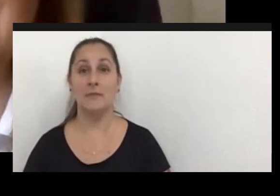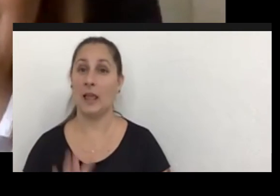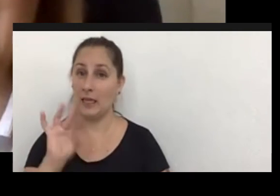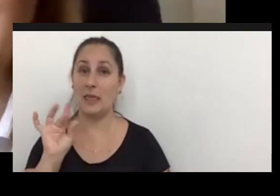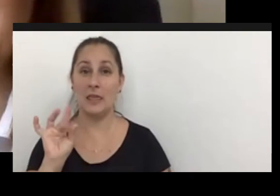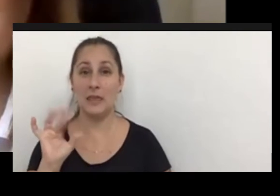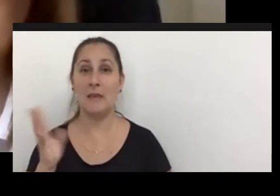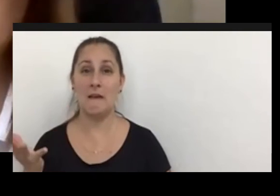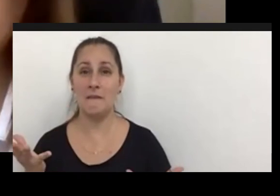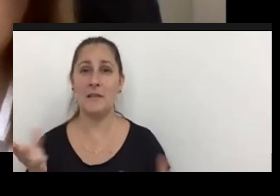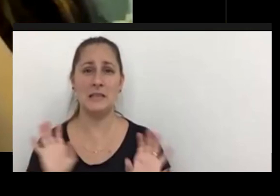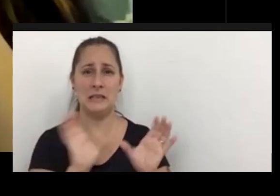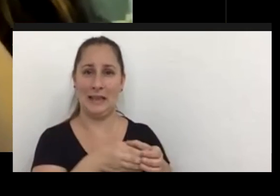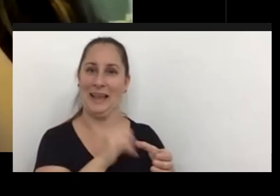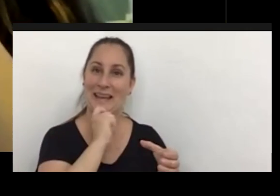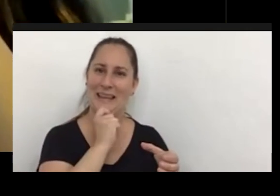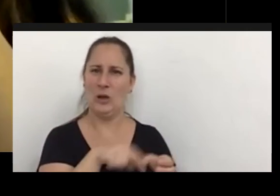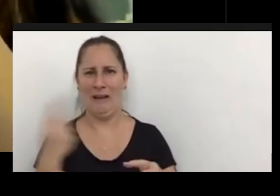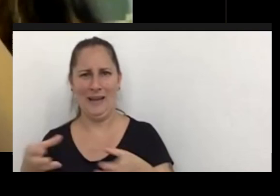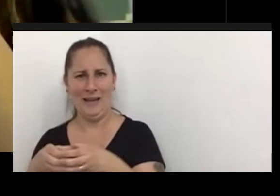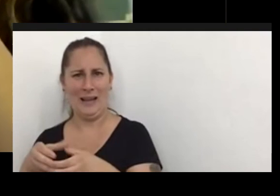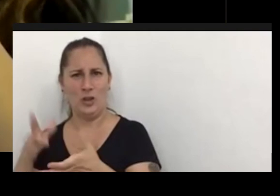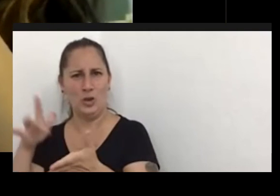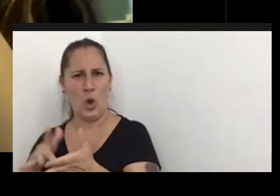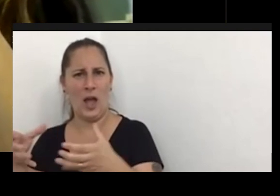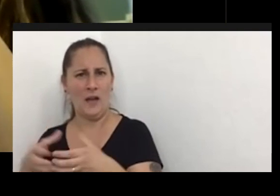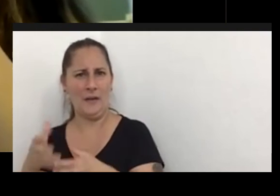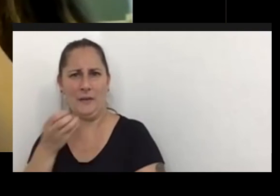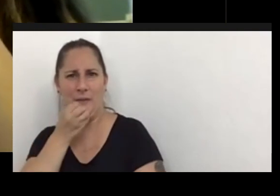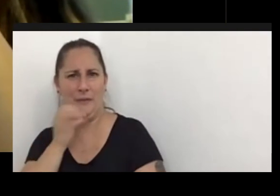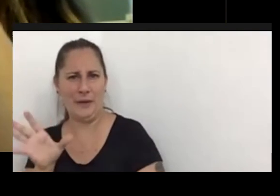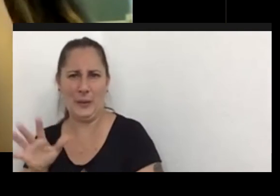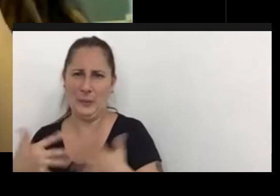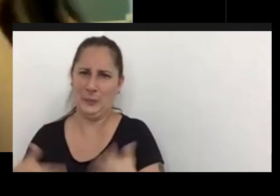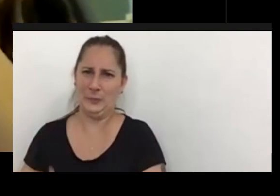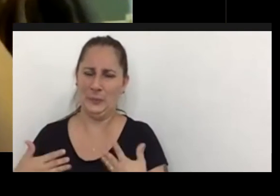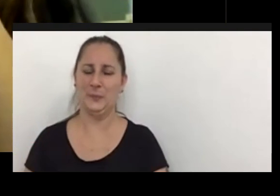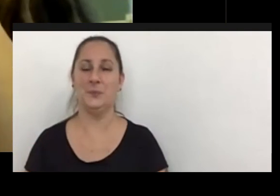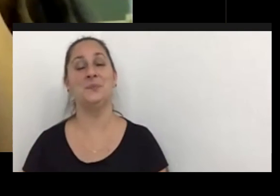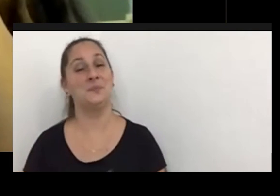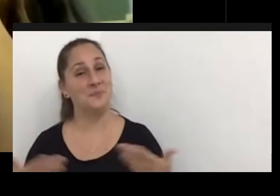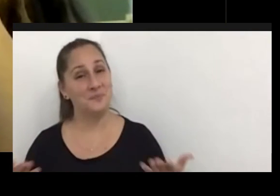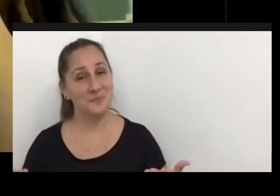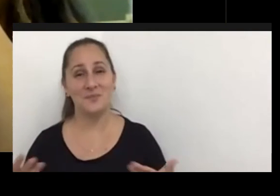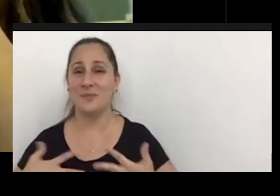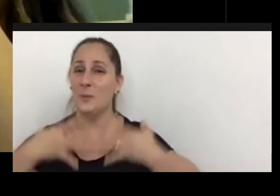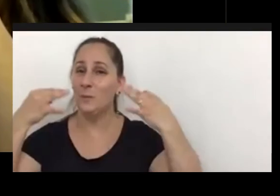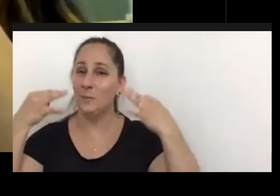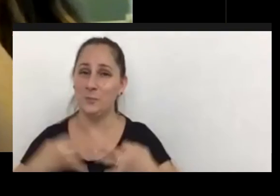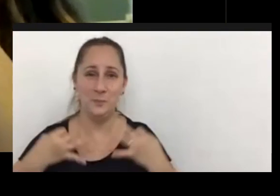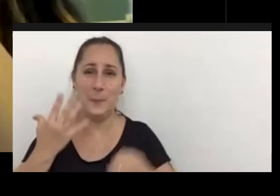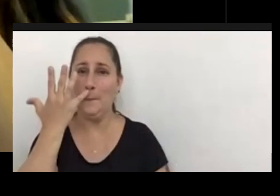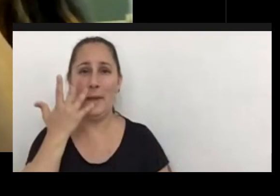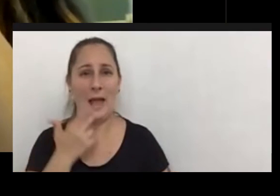otras categorías, ¿no? Claro, es terrible. Bueno, la verdad, Cris, buenísimo, me encantó.